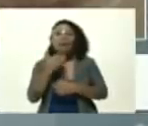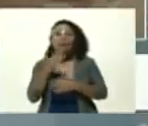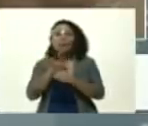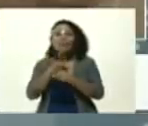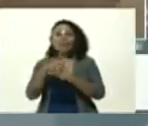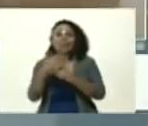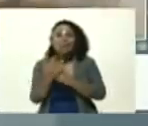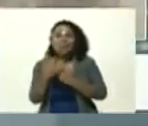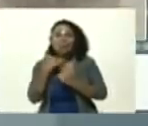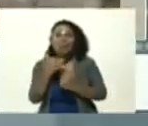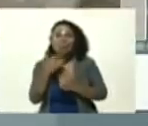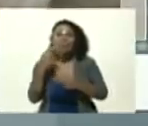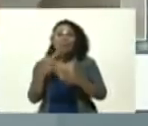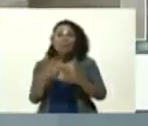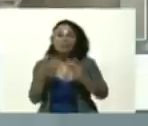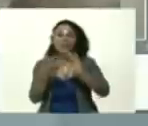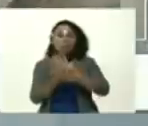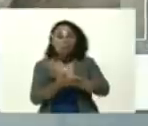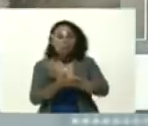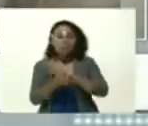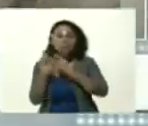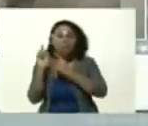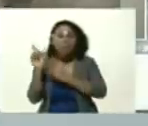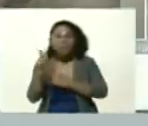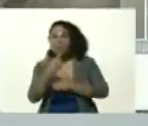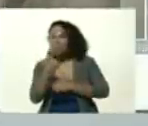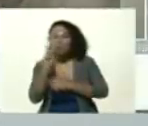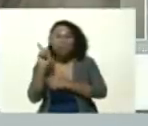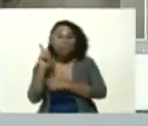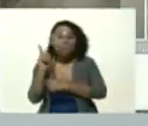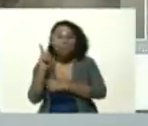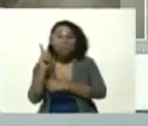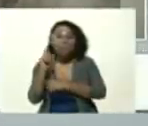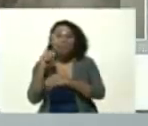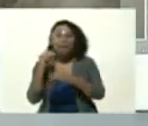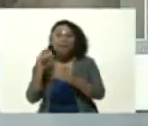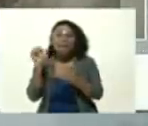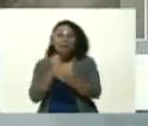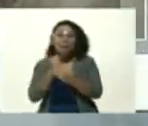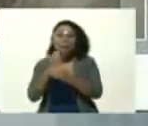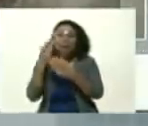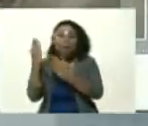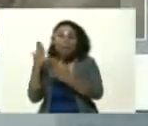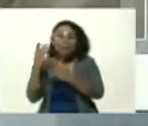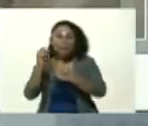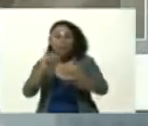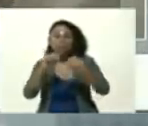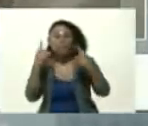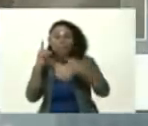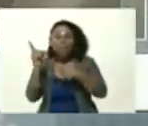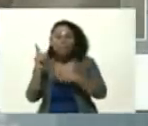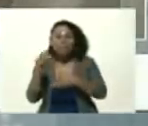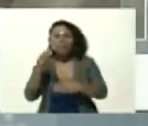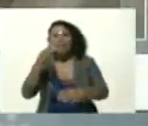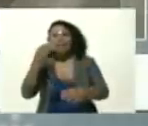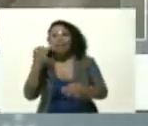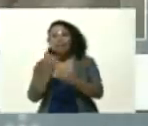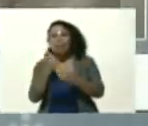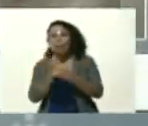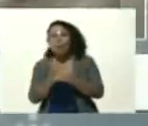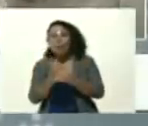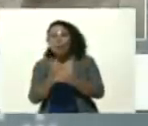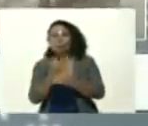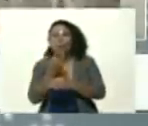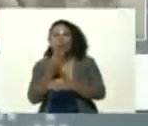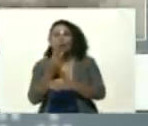situación como esta. Si no hubiera habido esas obras allí, en La Guaira, tenga la seguridad